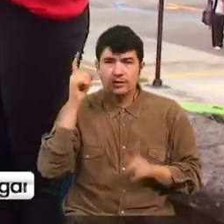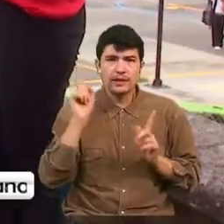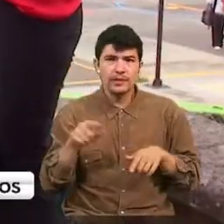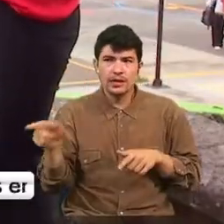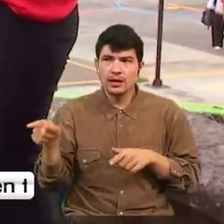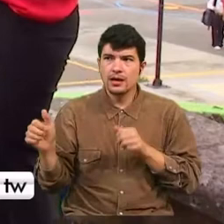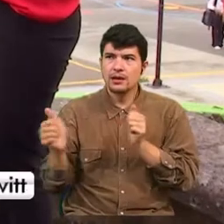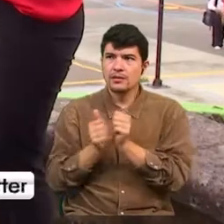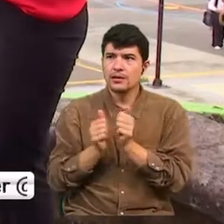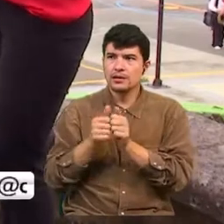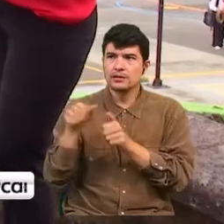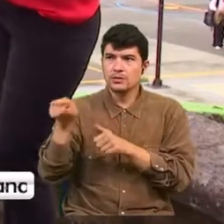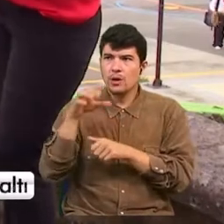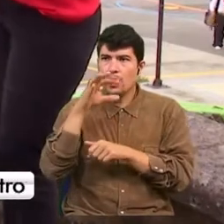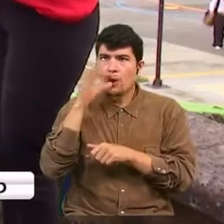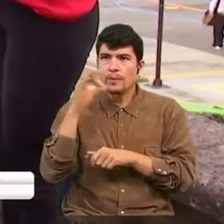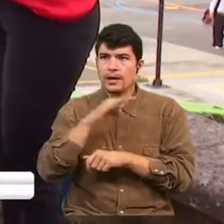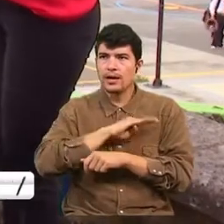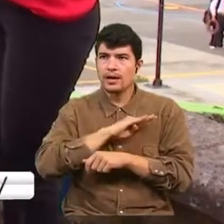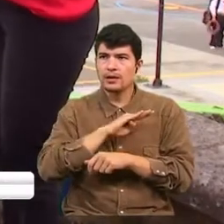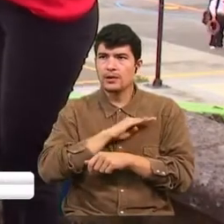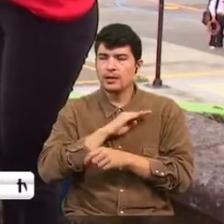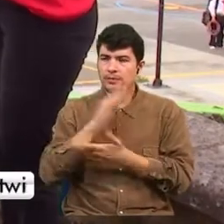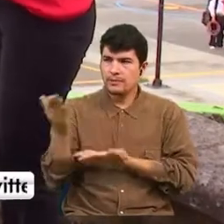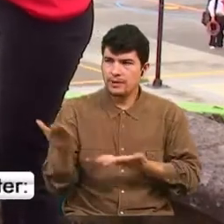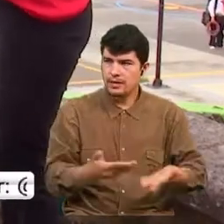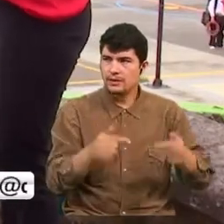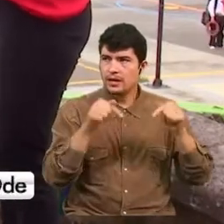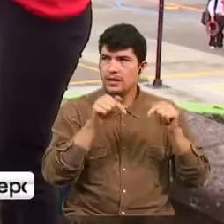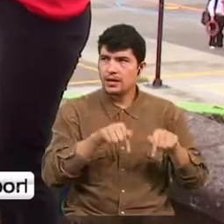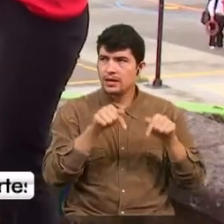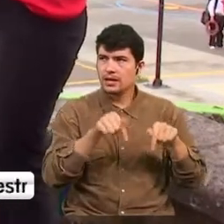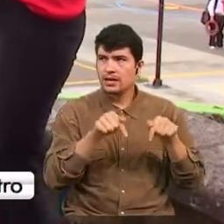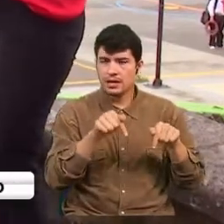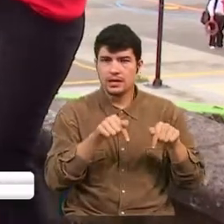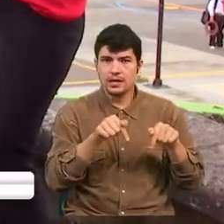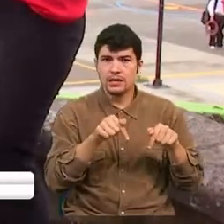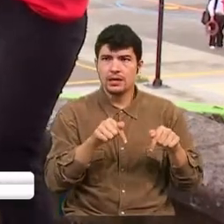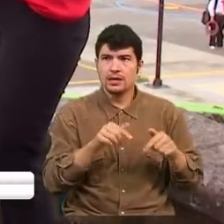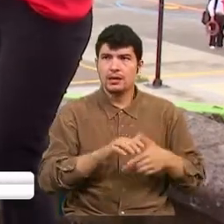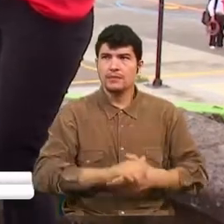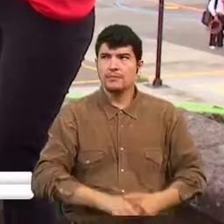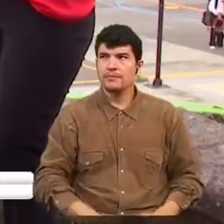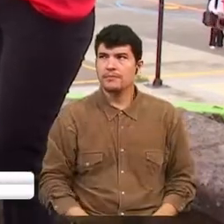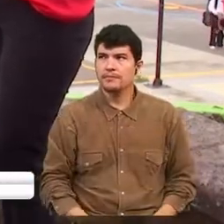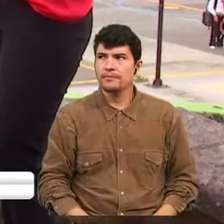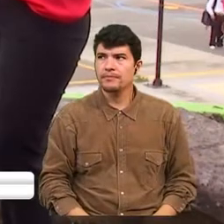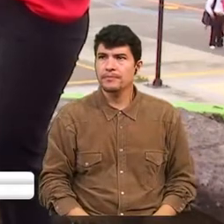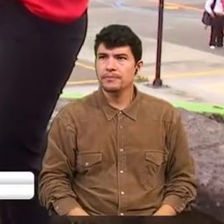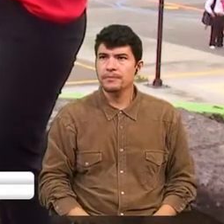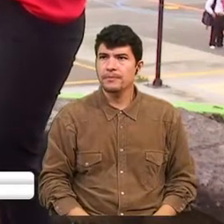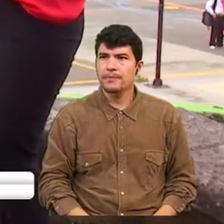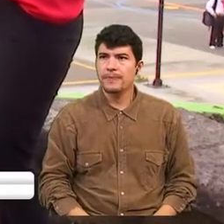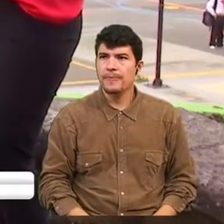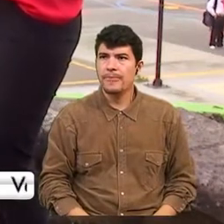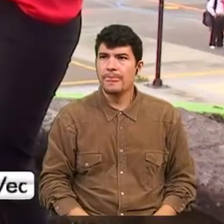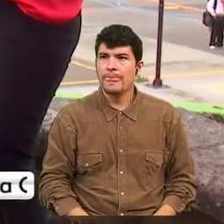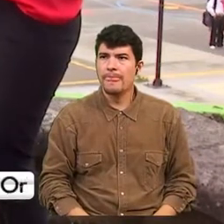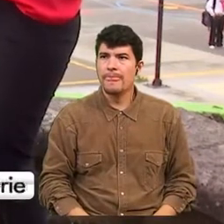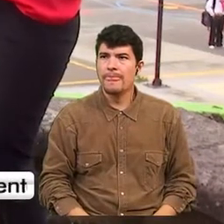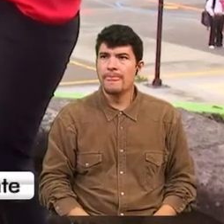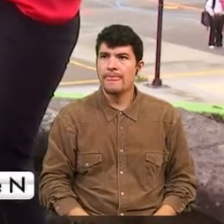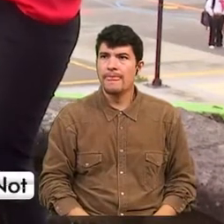acá con el señor alcalde. Bienvenido, alcalde, a esta transmisión especial, John. Precisamente, el alcalde Jimer